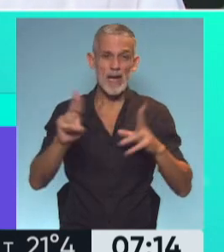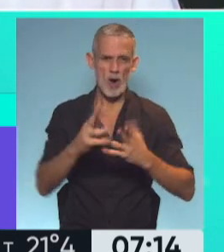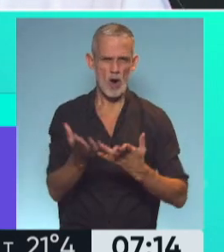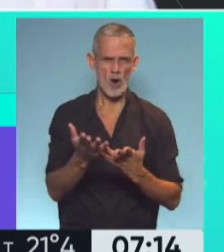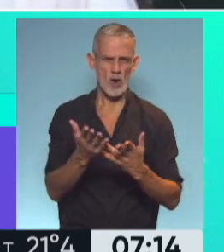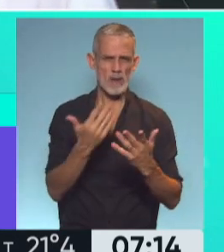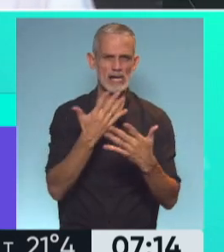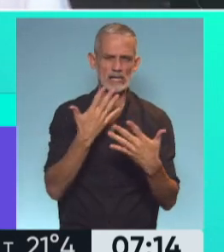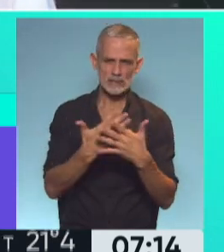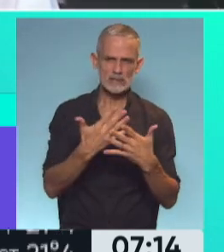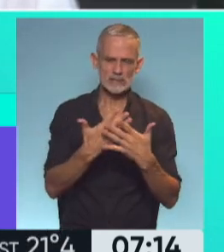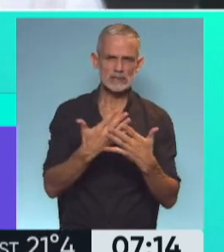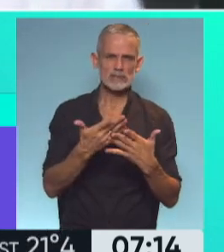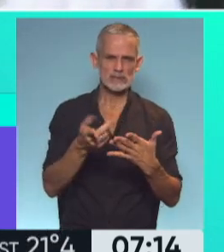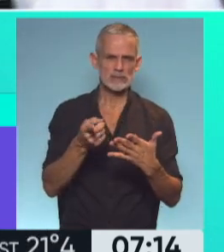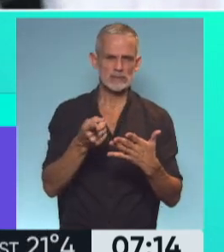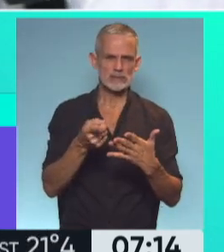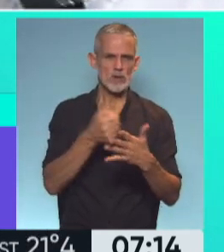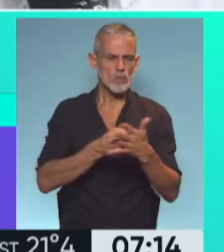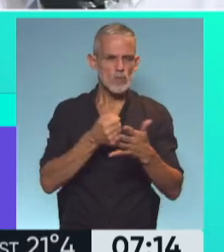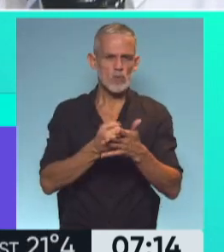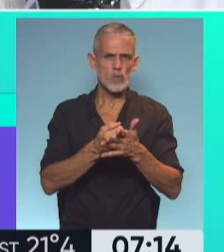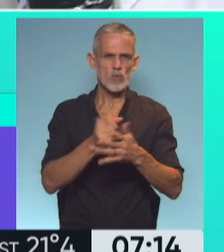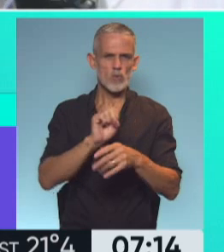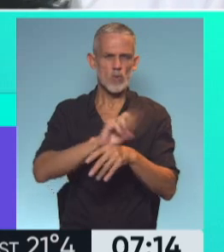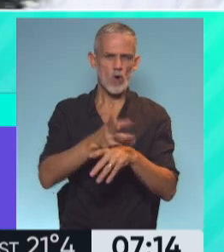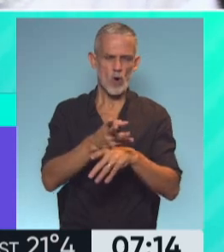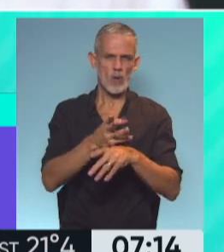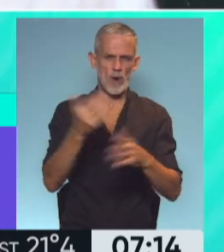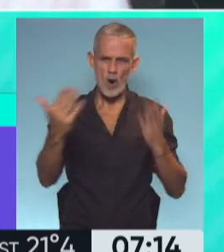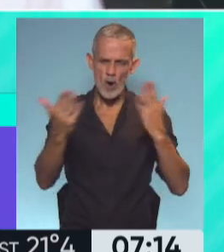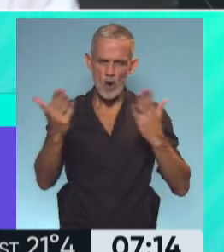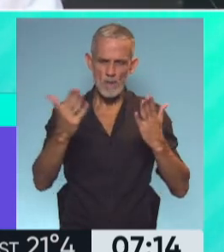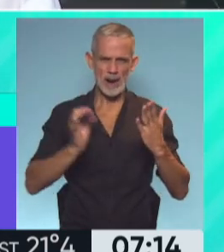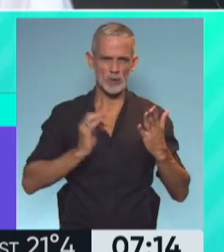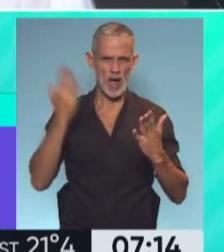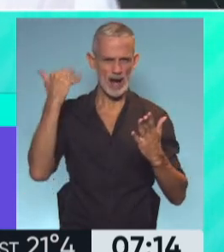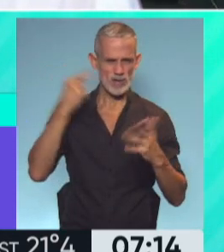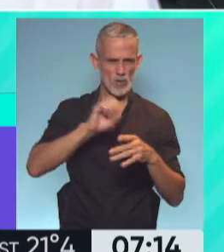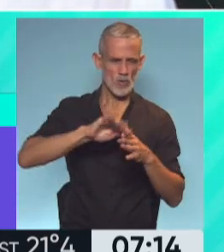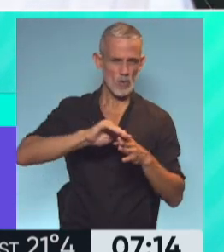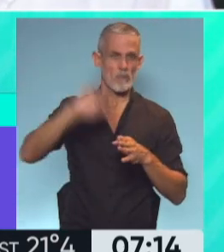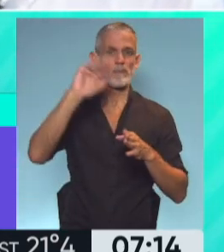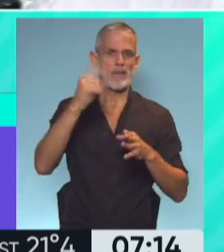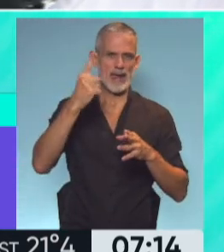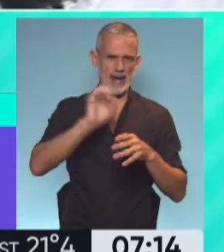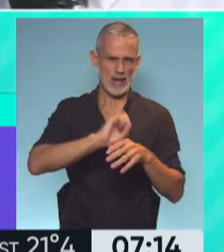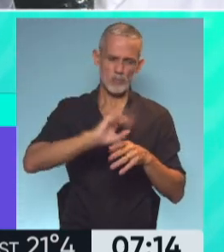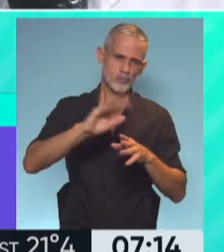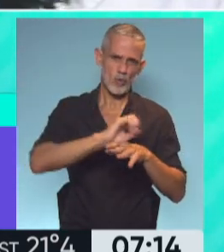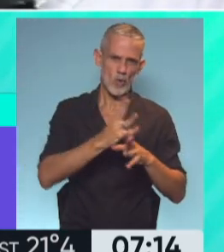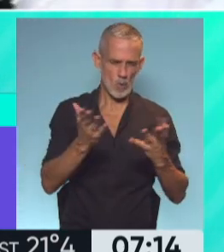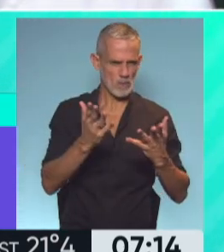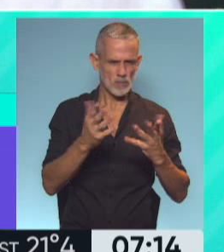para enfrentar esta etapa de la pandemia comparada a la situación que tuvimos durante la primera ola. Y esto no es